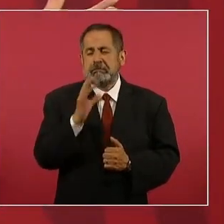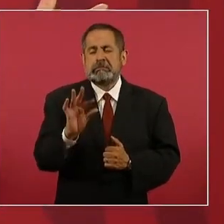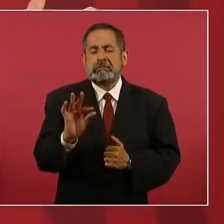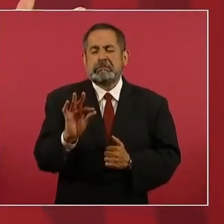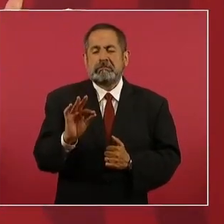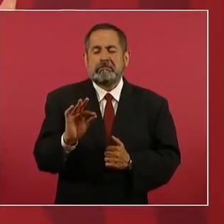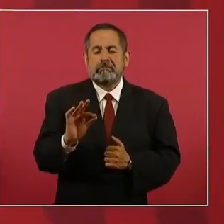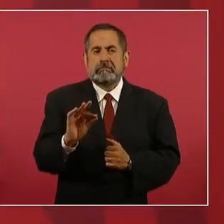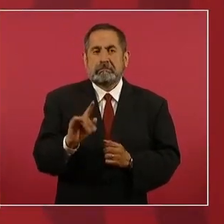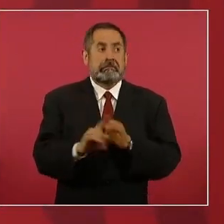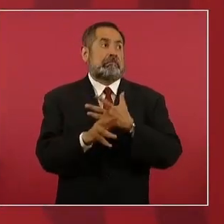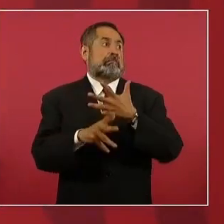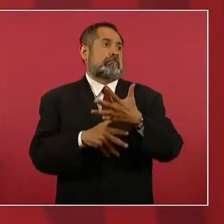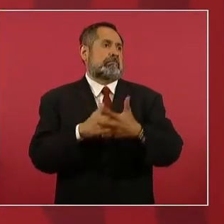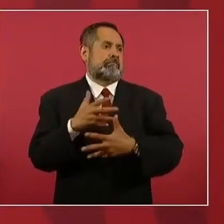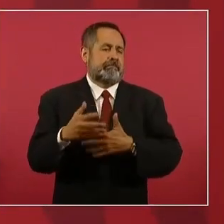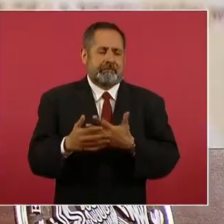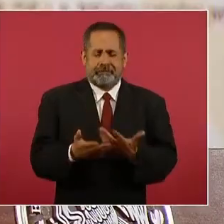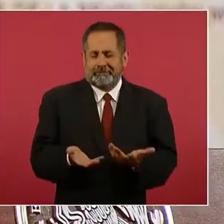intrascendentes